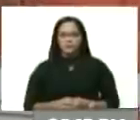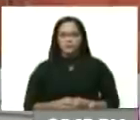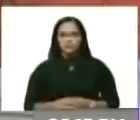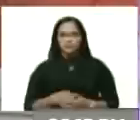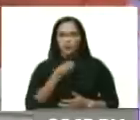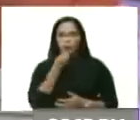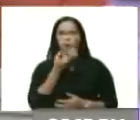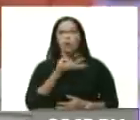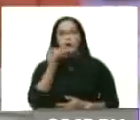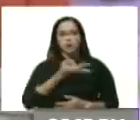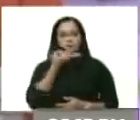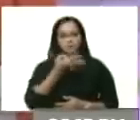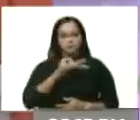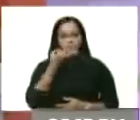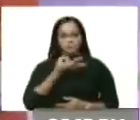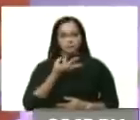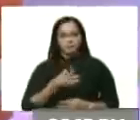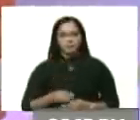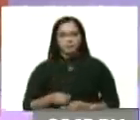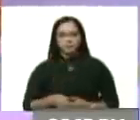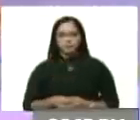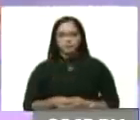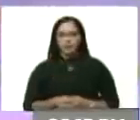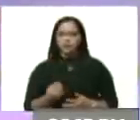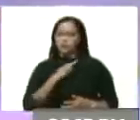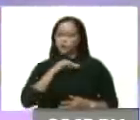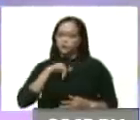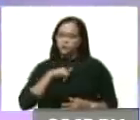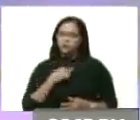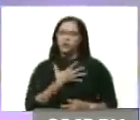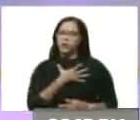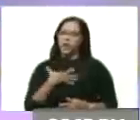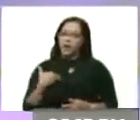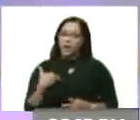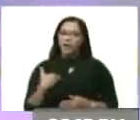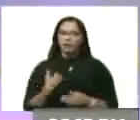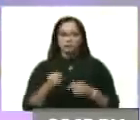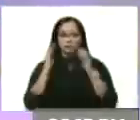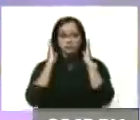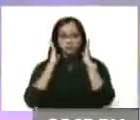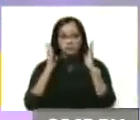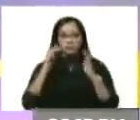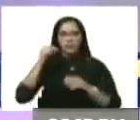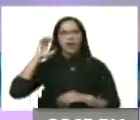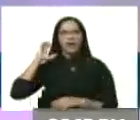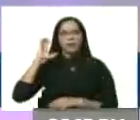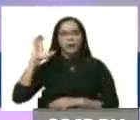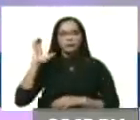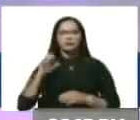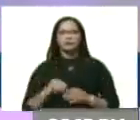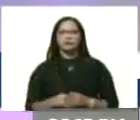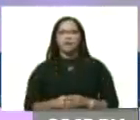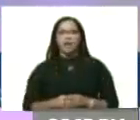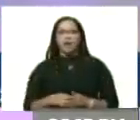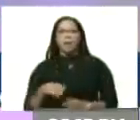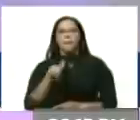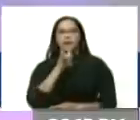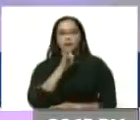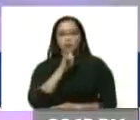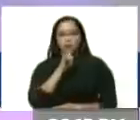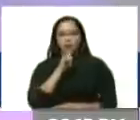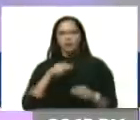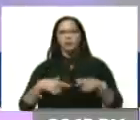Muy buenas tardes. Hemos querido dirigirnos al país para denunciar